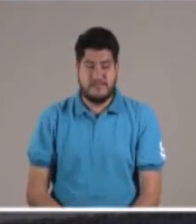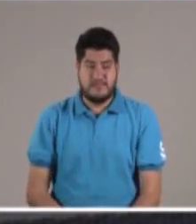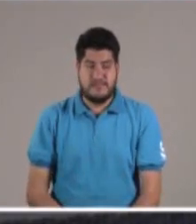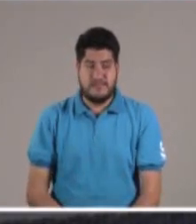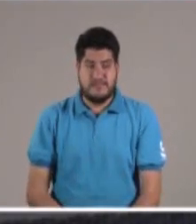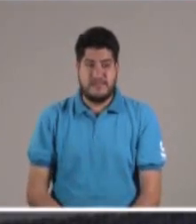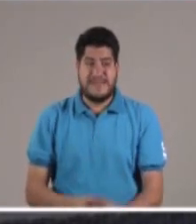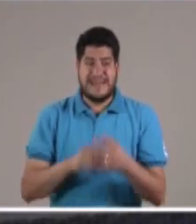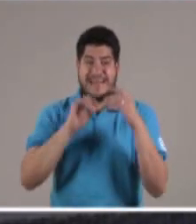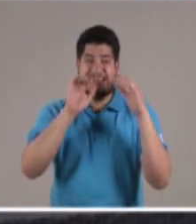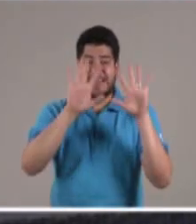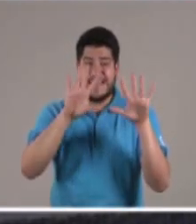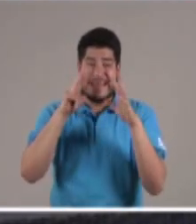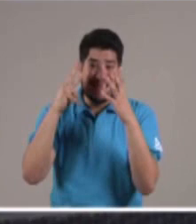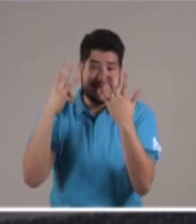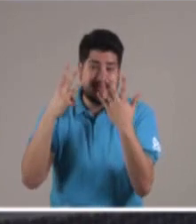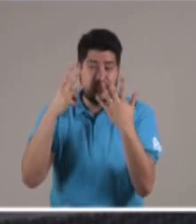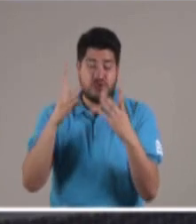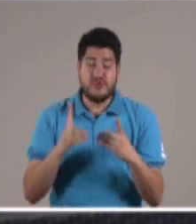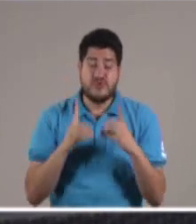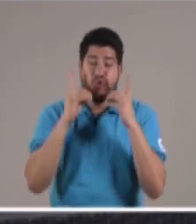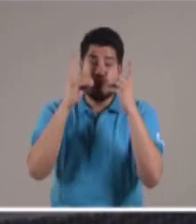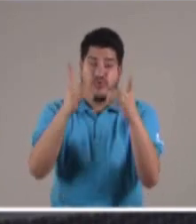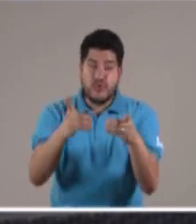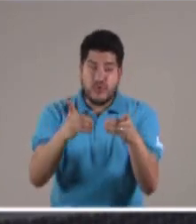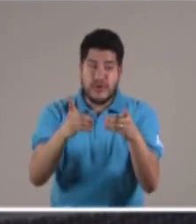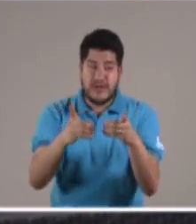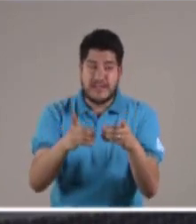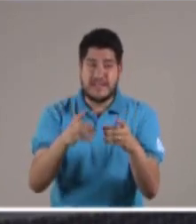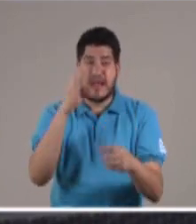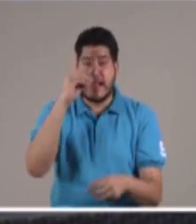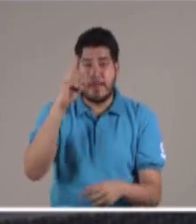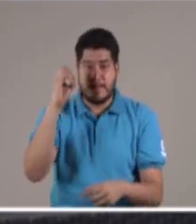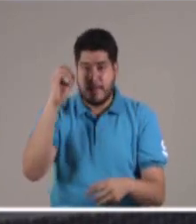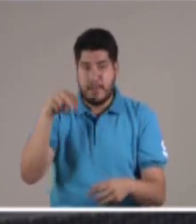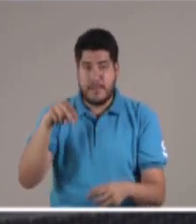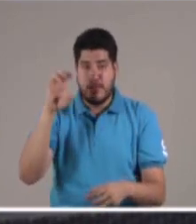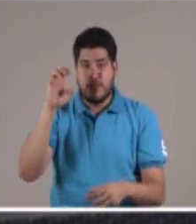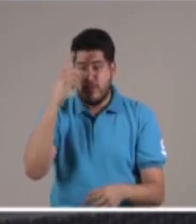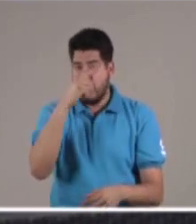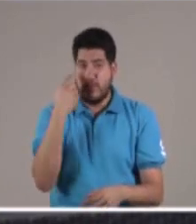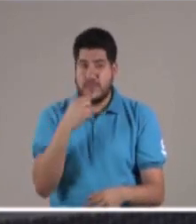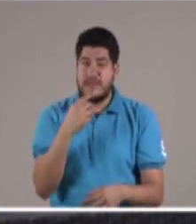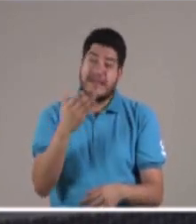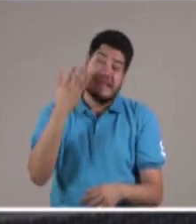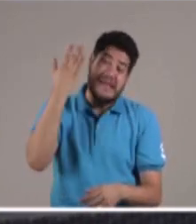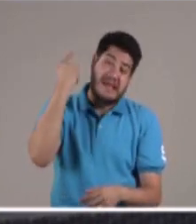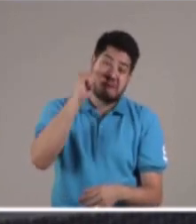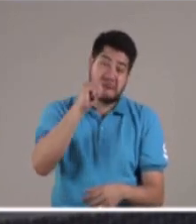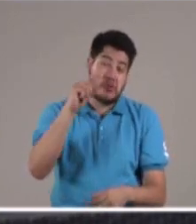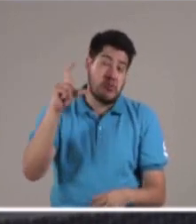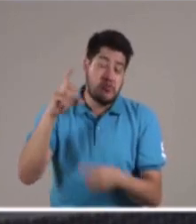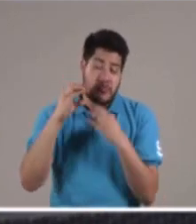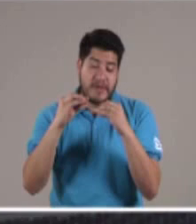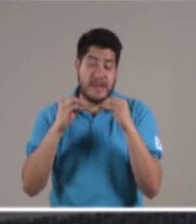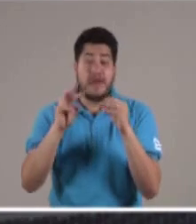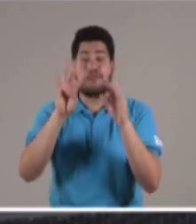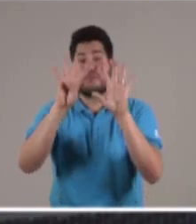18 dones y tradicionalmente nos han enseñado que eran nueve